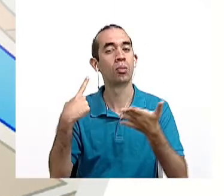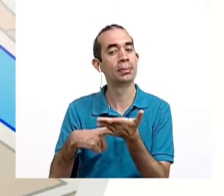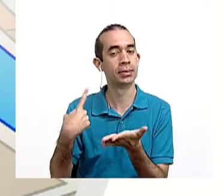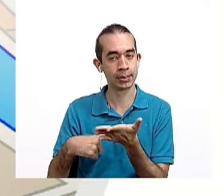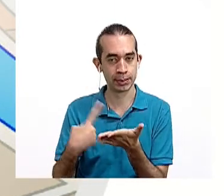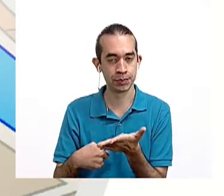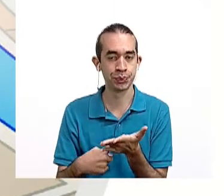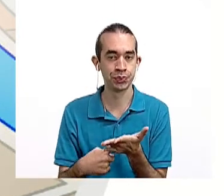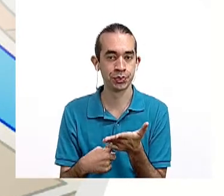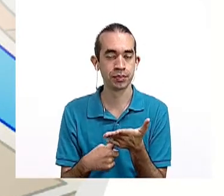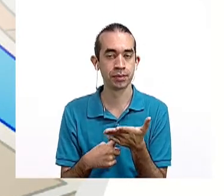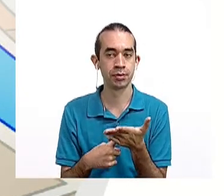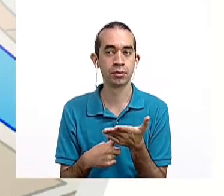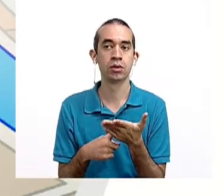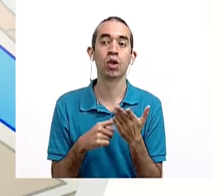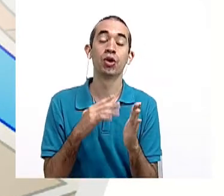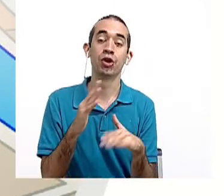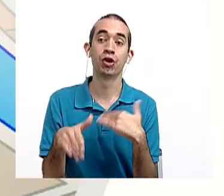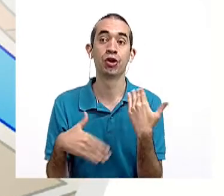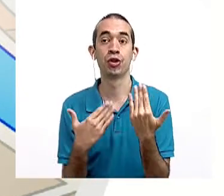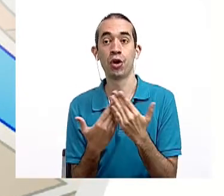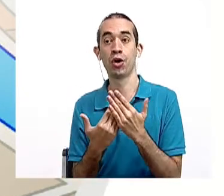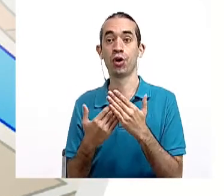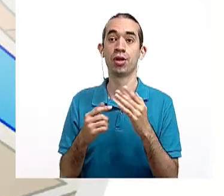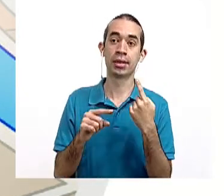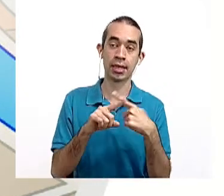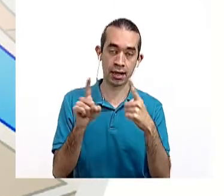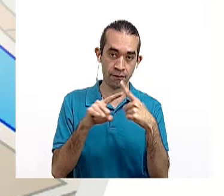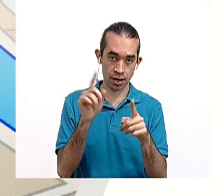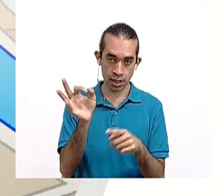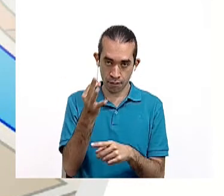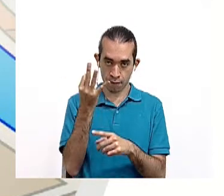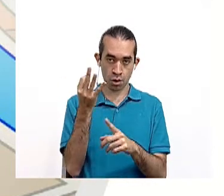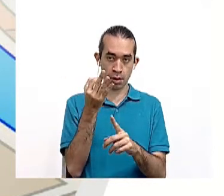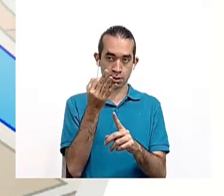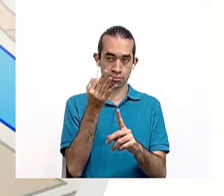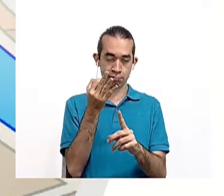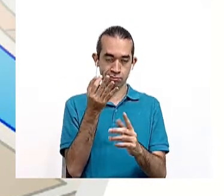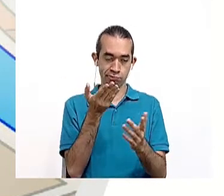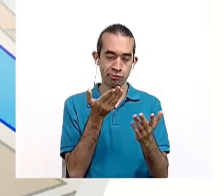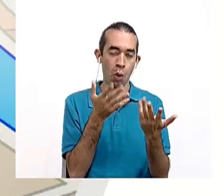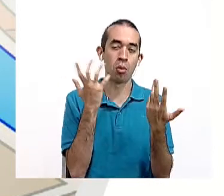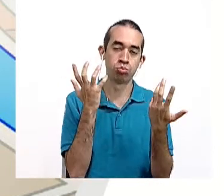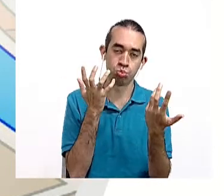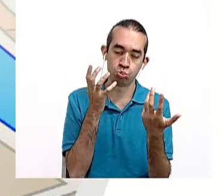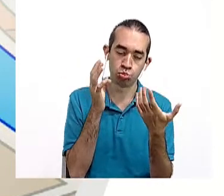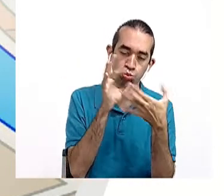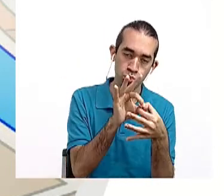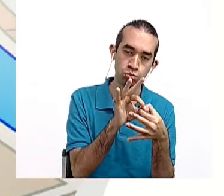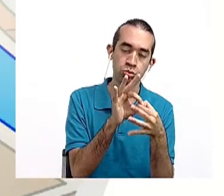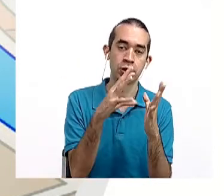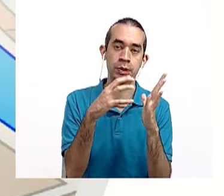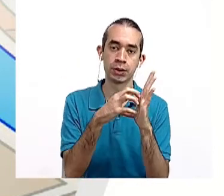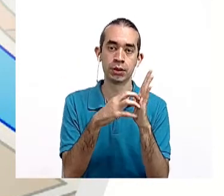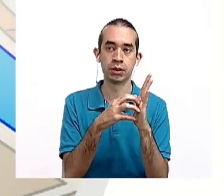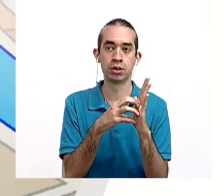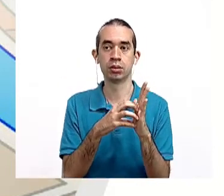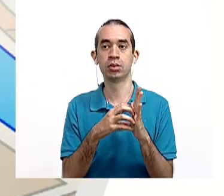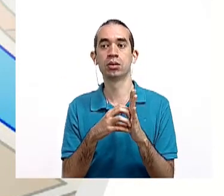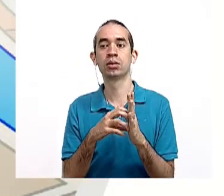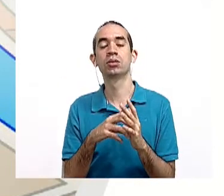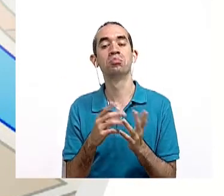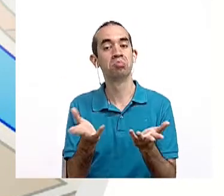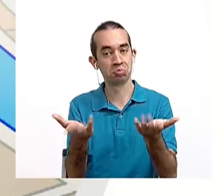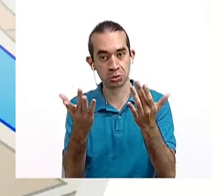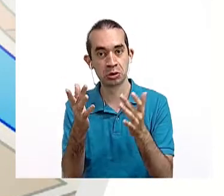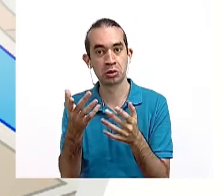comentarios, y todos ellos son distintas rutas para acercarnos al texto. Yo los invito a